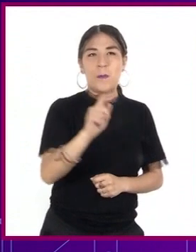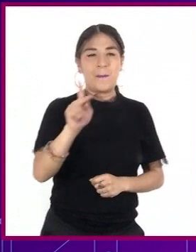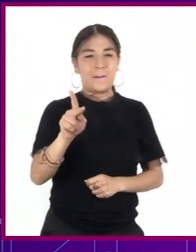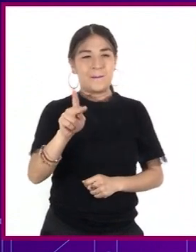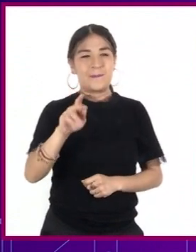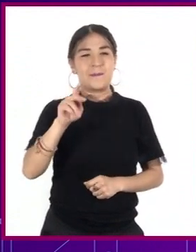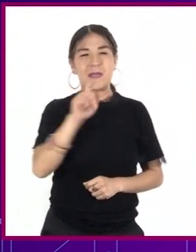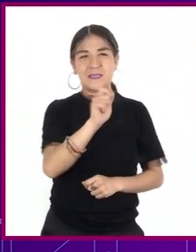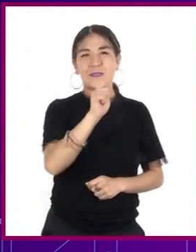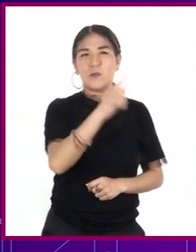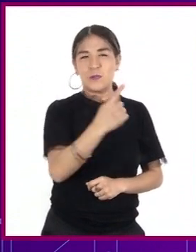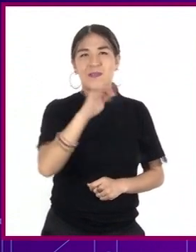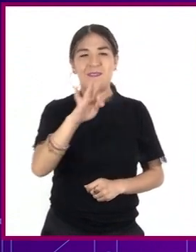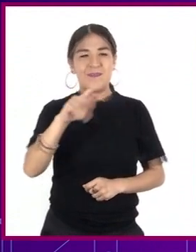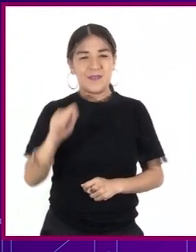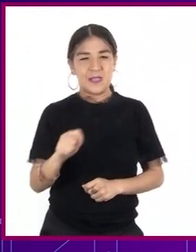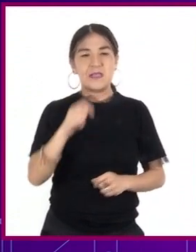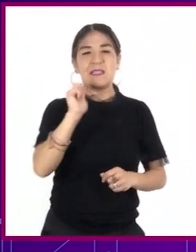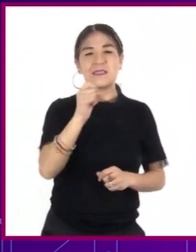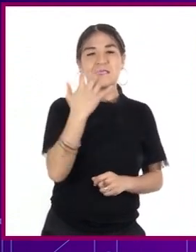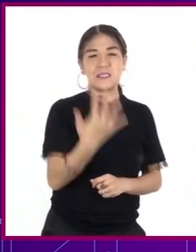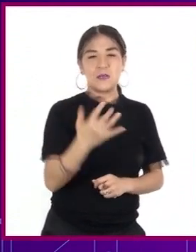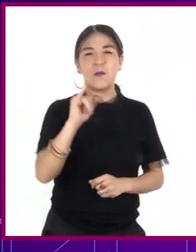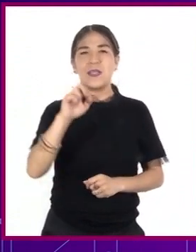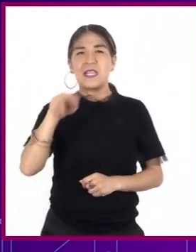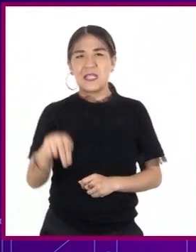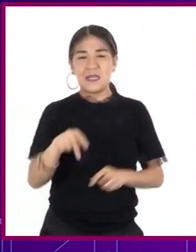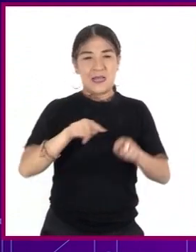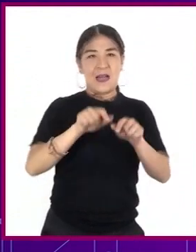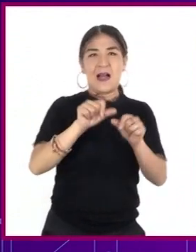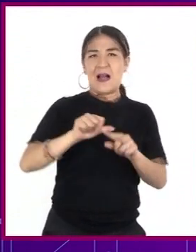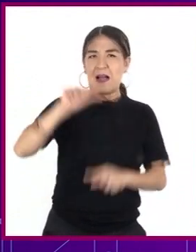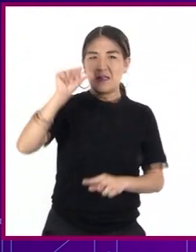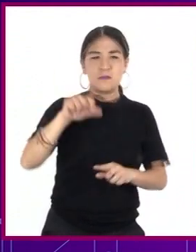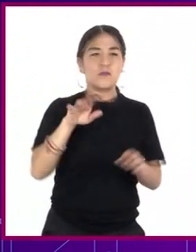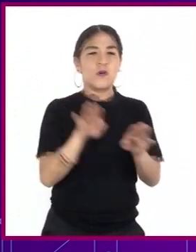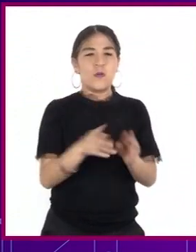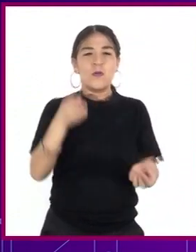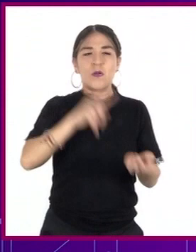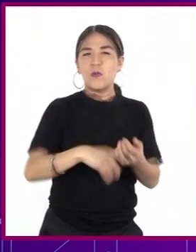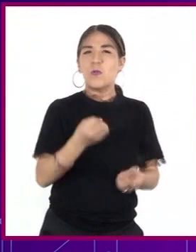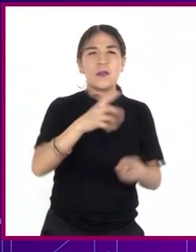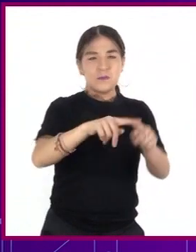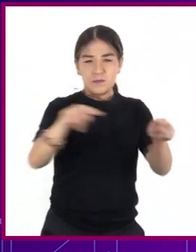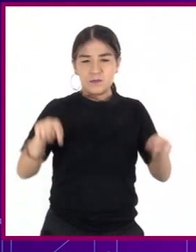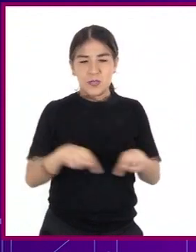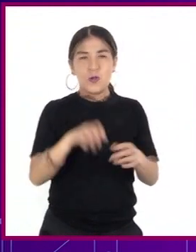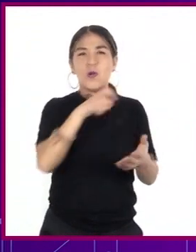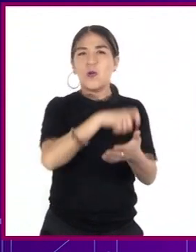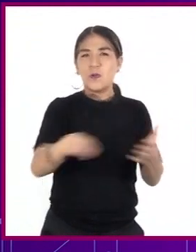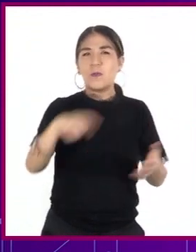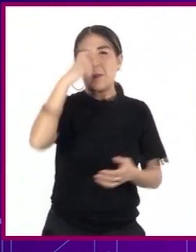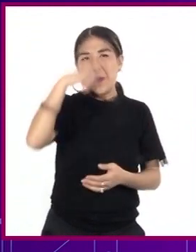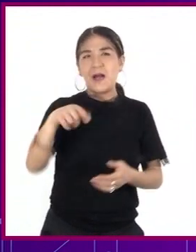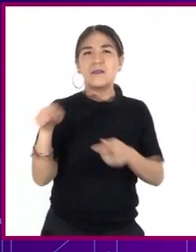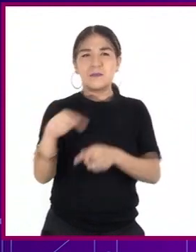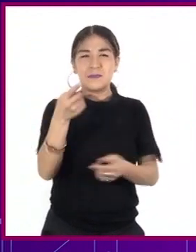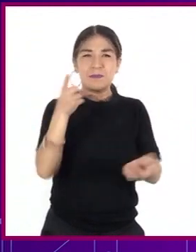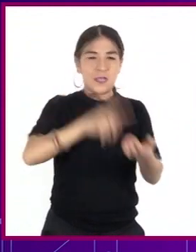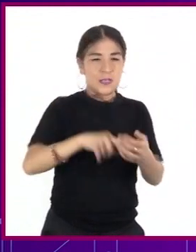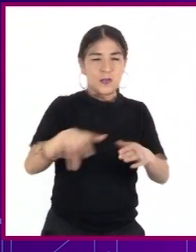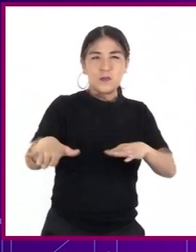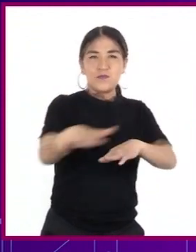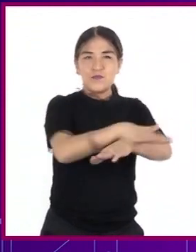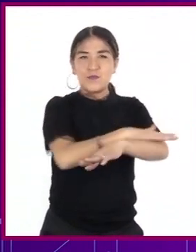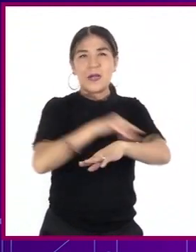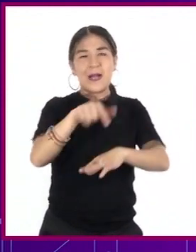pulgadas de ancho, ¿cuántas cajas de loseta se requieren comprar para cubrir el piso de una recámara